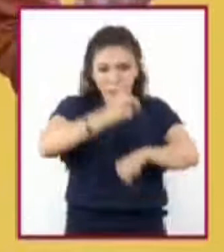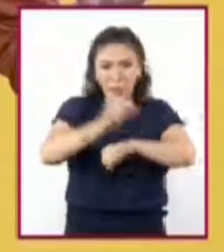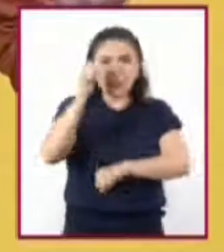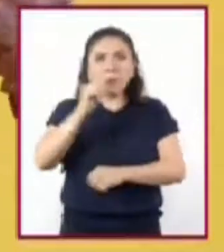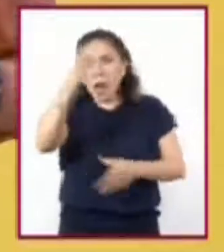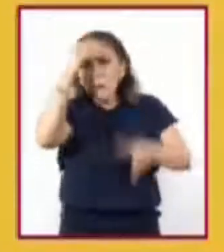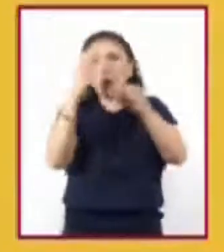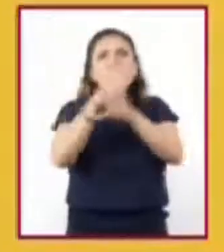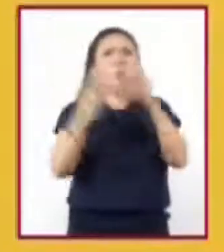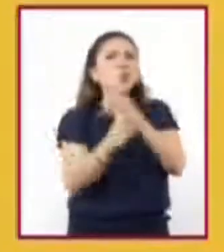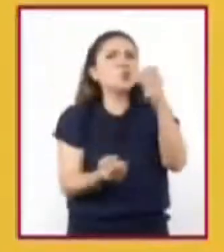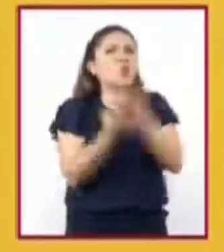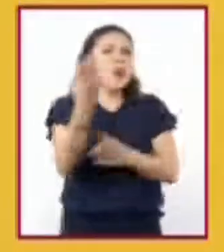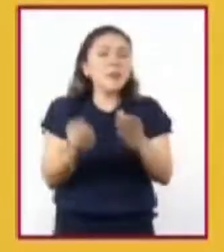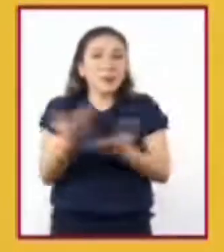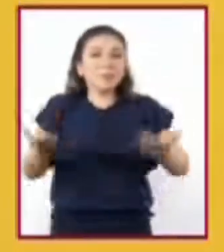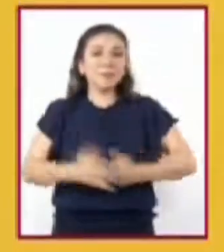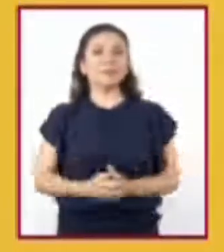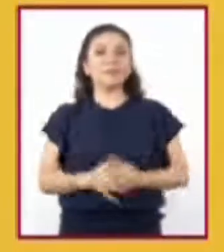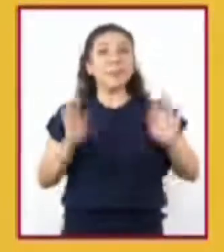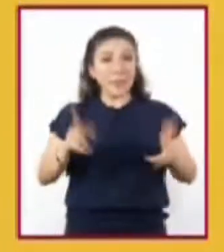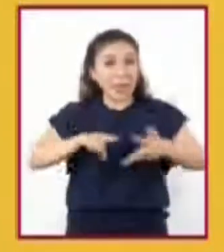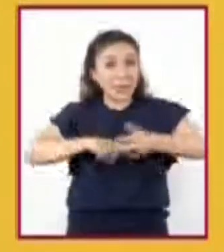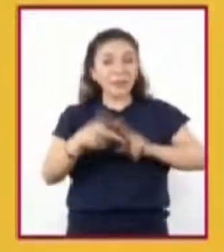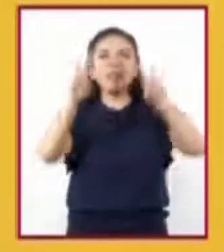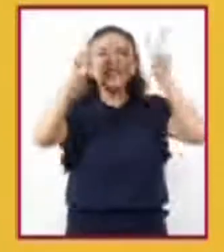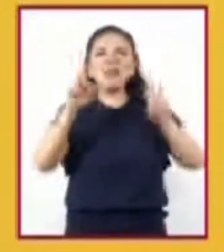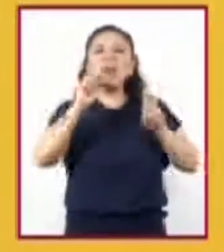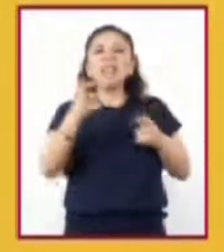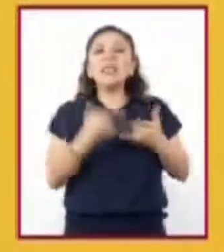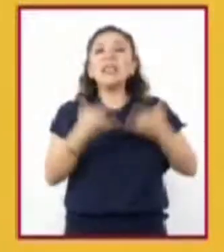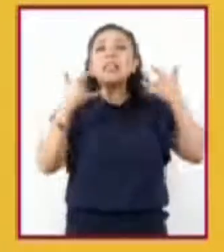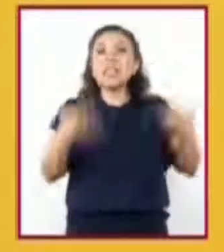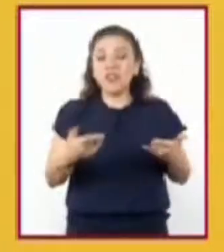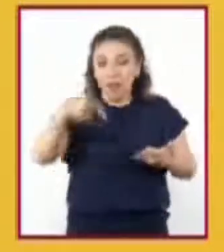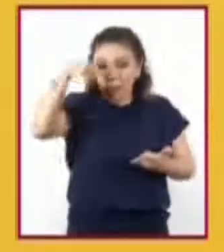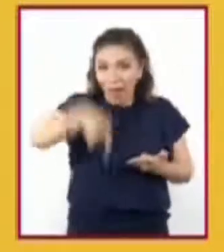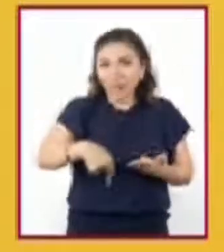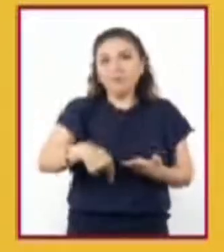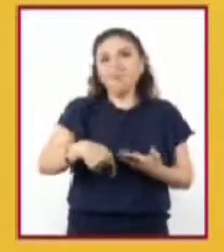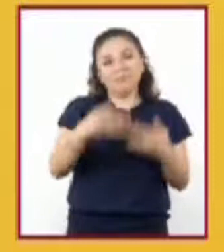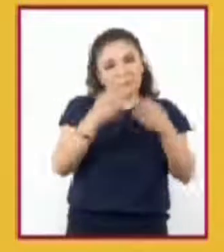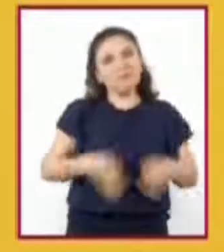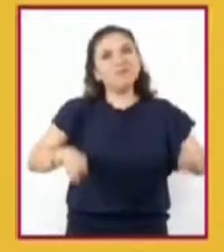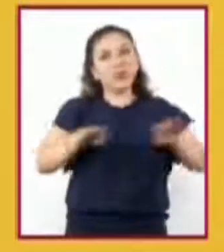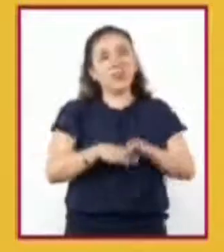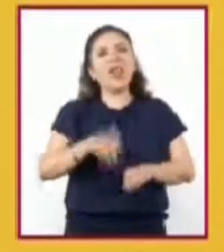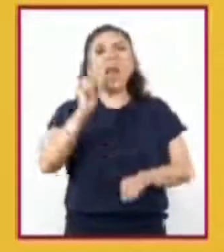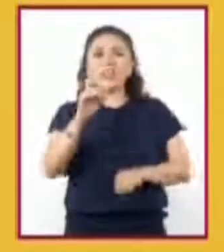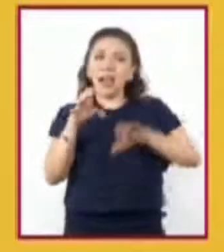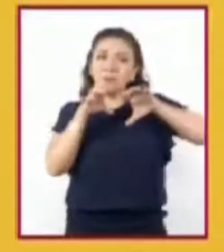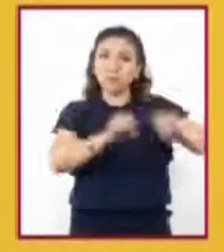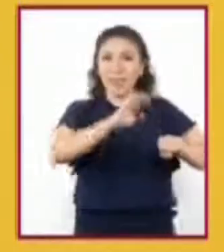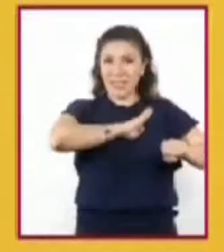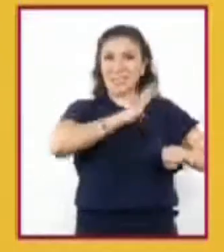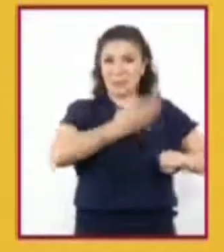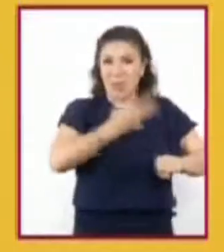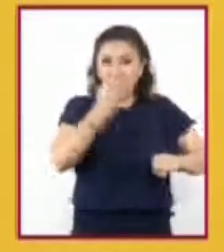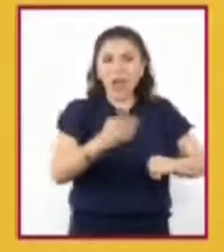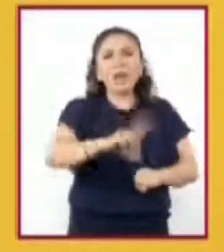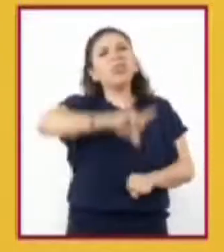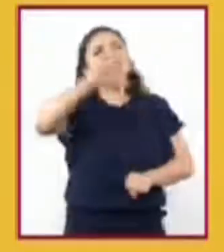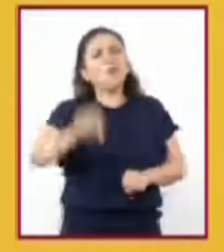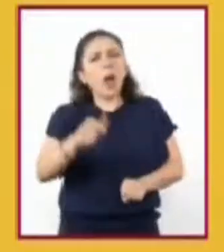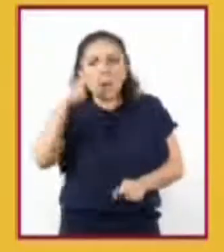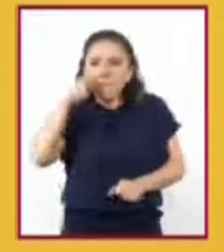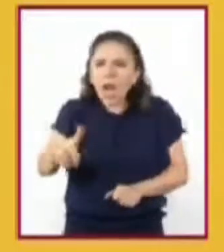algo nuevo. Pues empecemos con el tema de historia que aquí nos convoca. Tras la conquista, los españoles encontraron